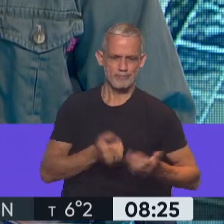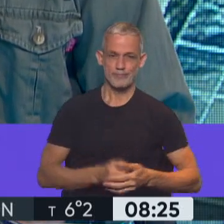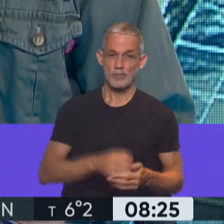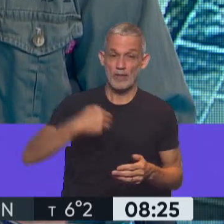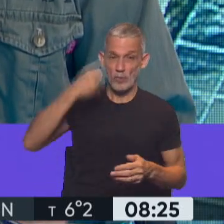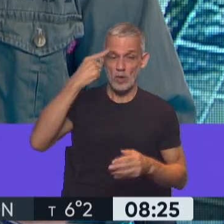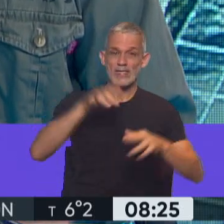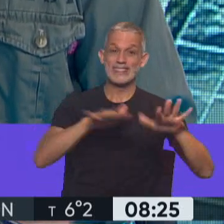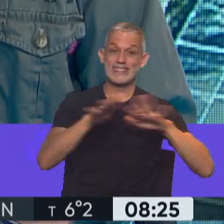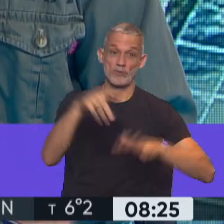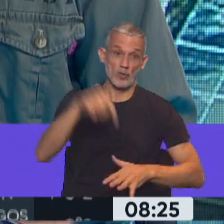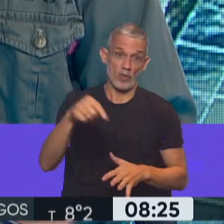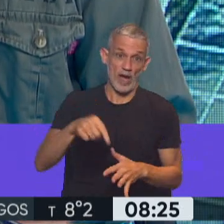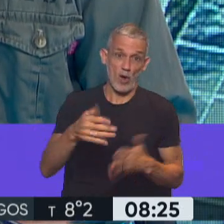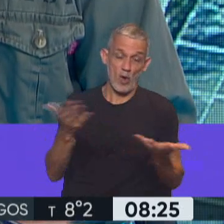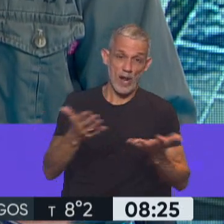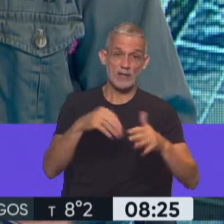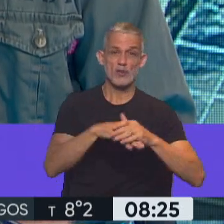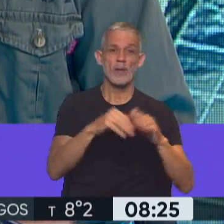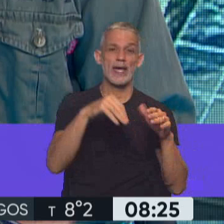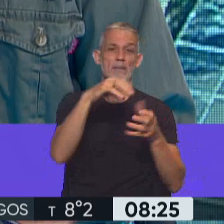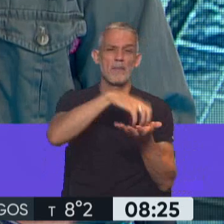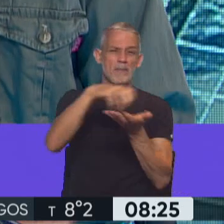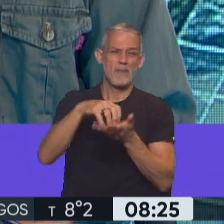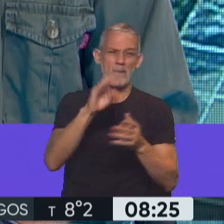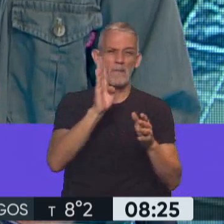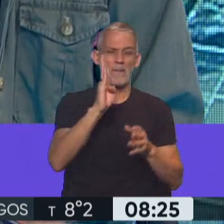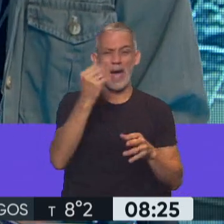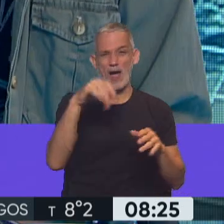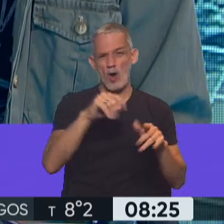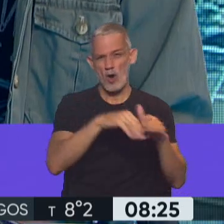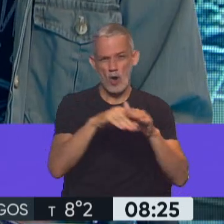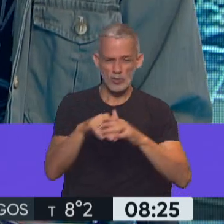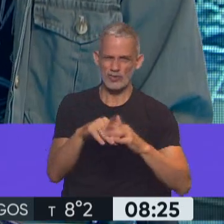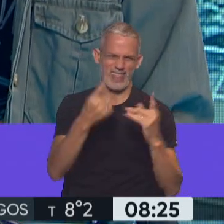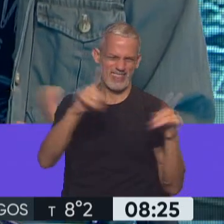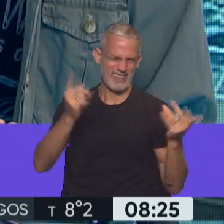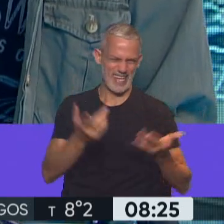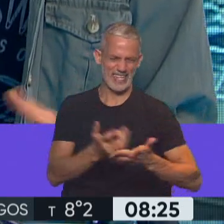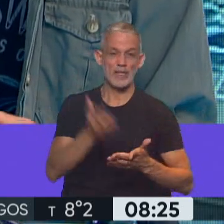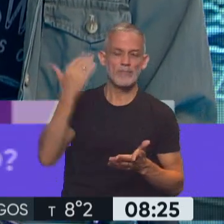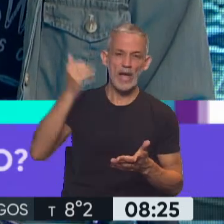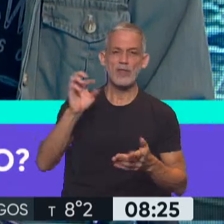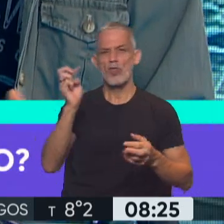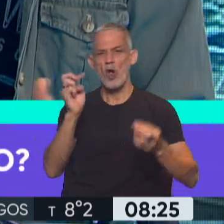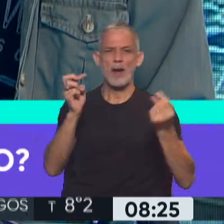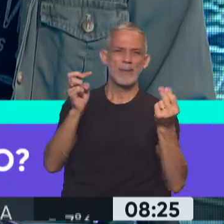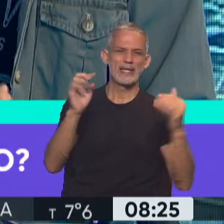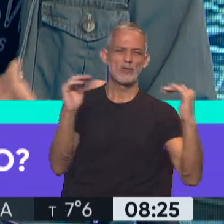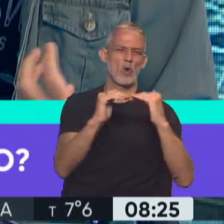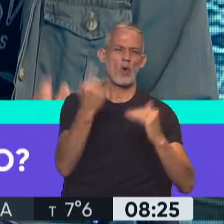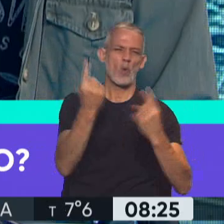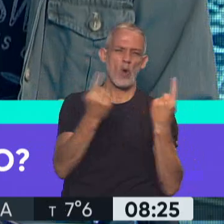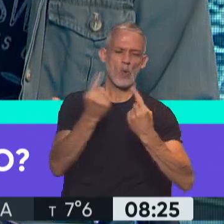creo que la situación actual, por lo menos a nivel bancario, es muy diferente, porque bueno, en ese momento existía la convertibilidad y uno